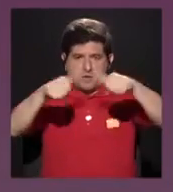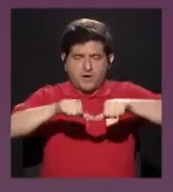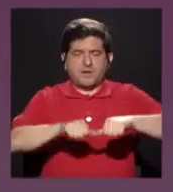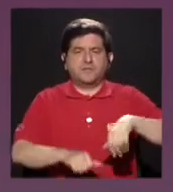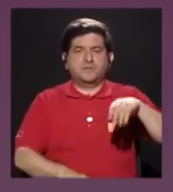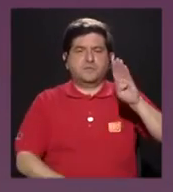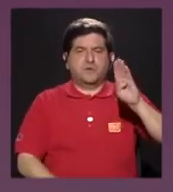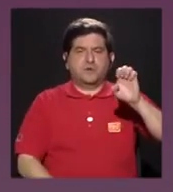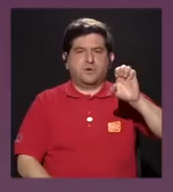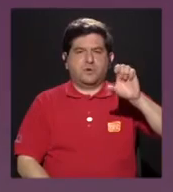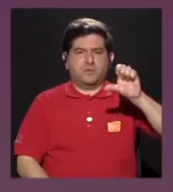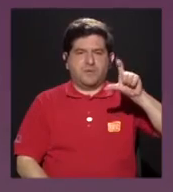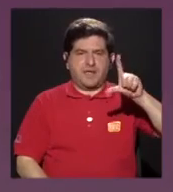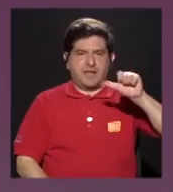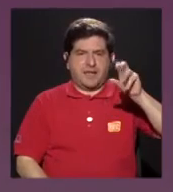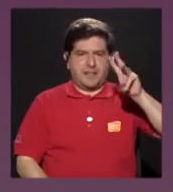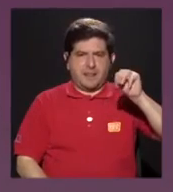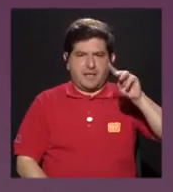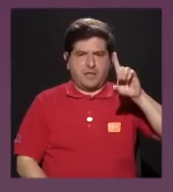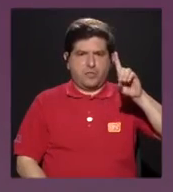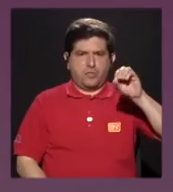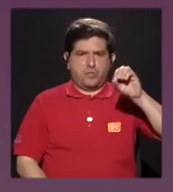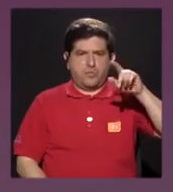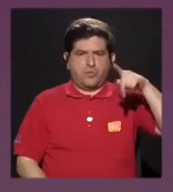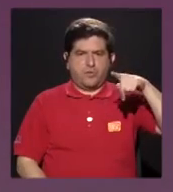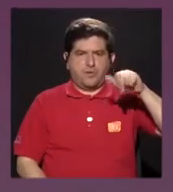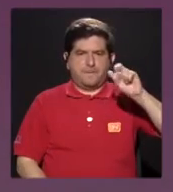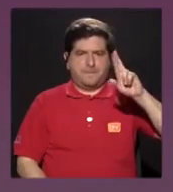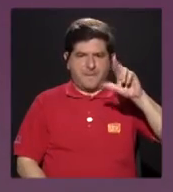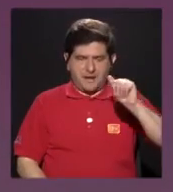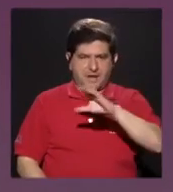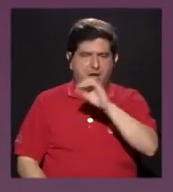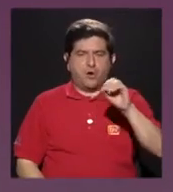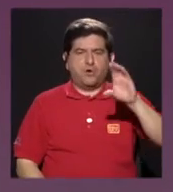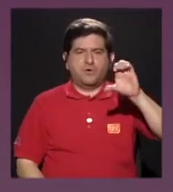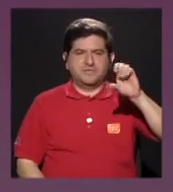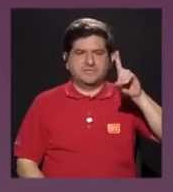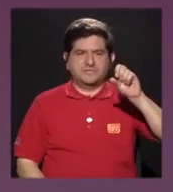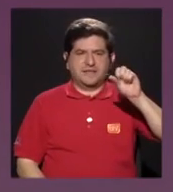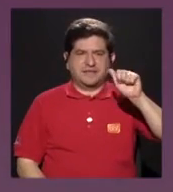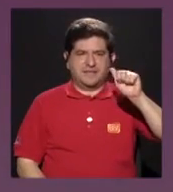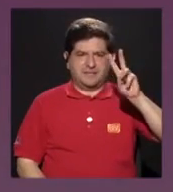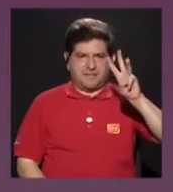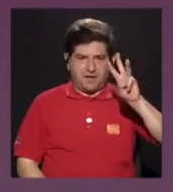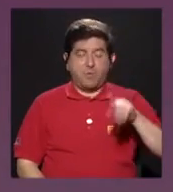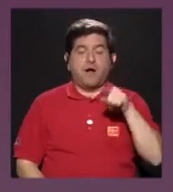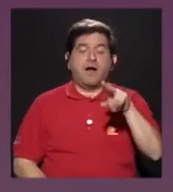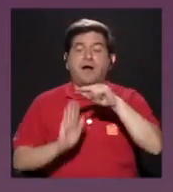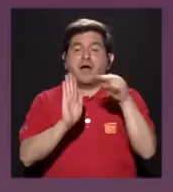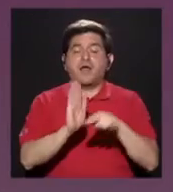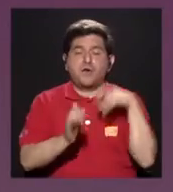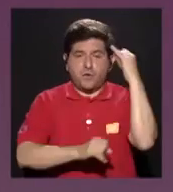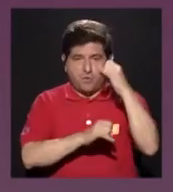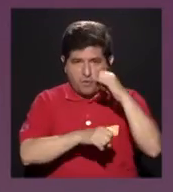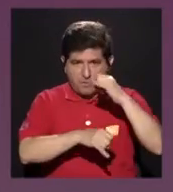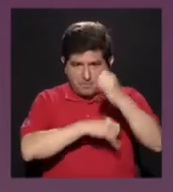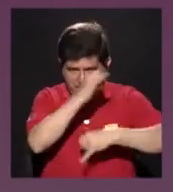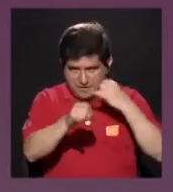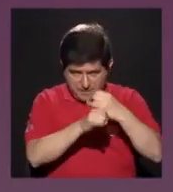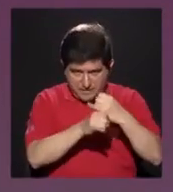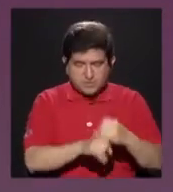convención se da o es que se empieza a generar normativa nacional y por supuesto para